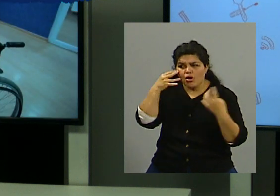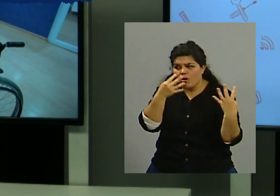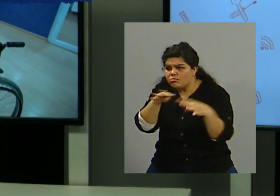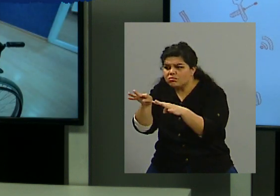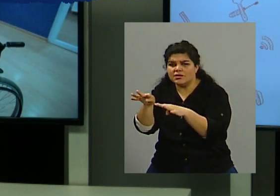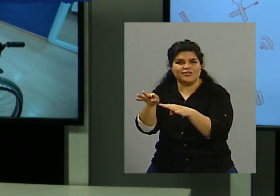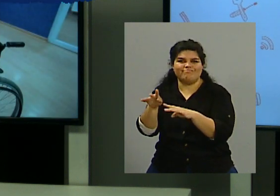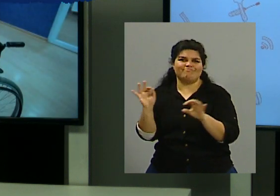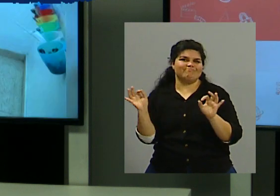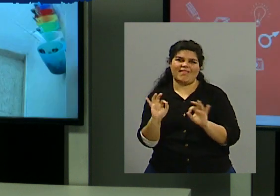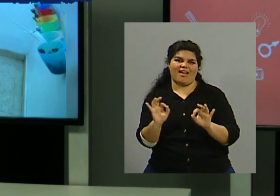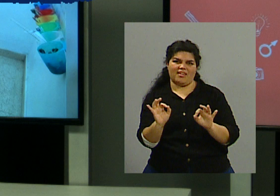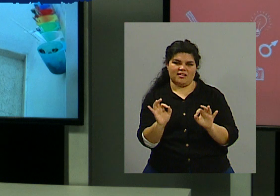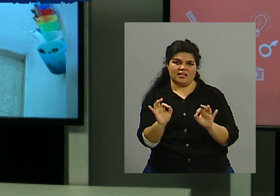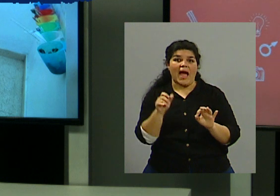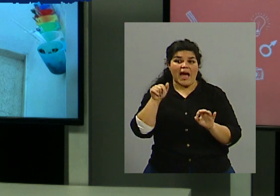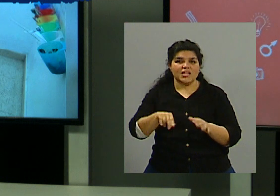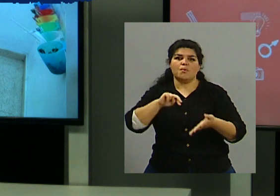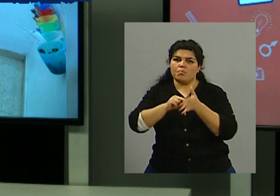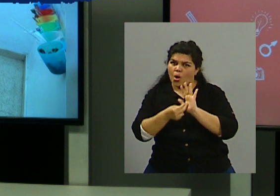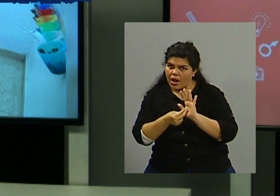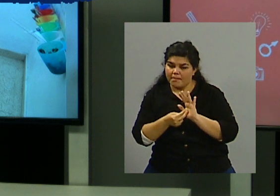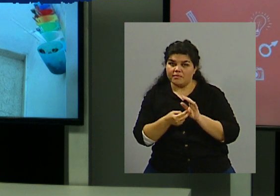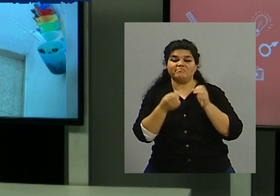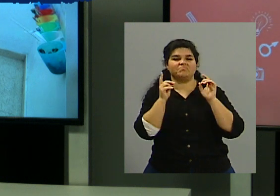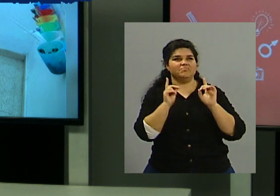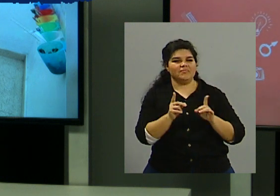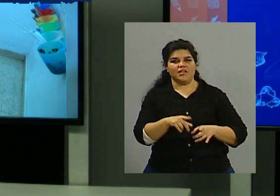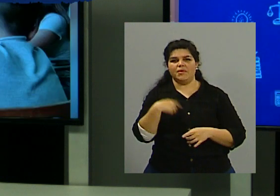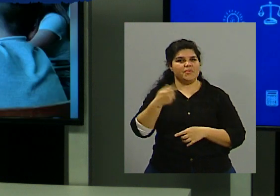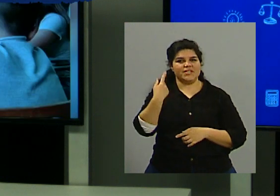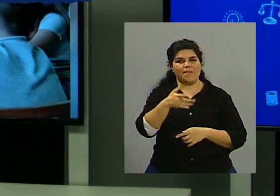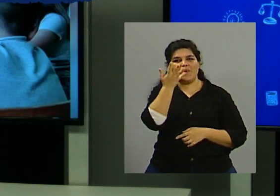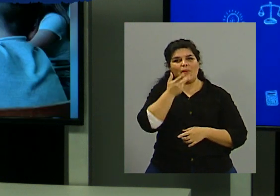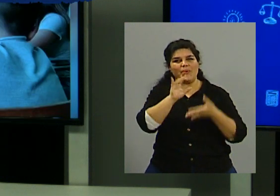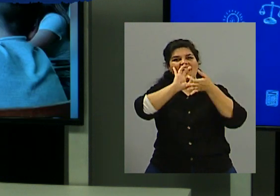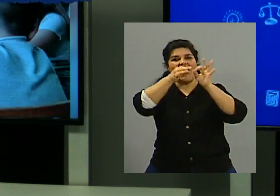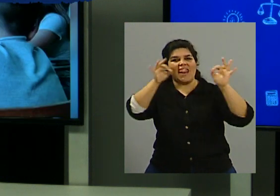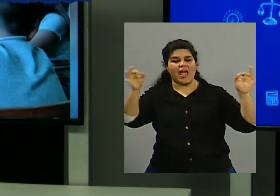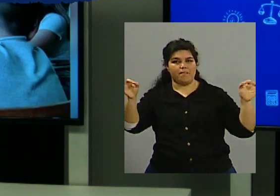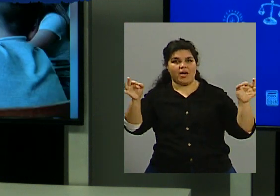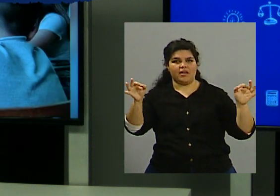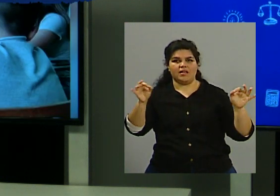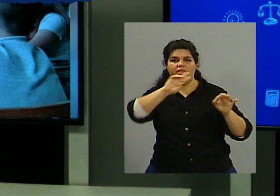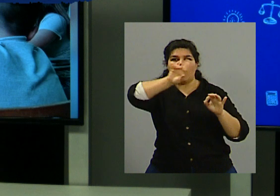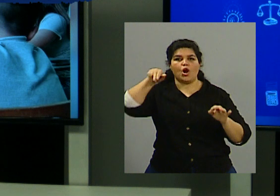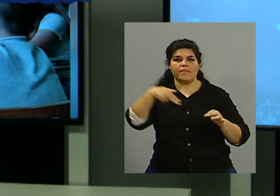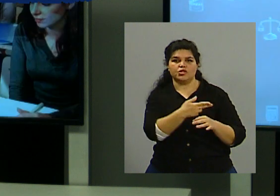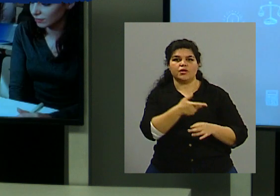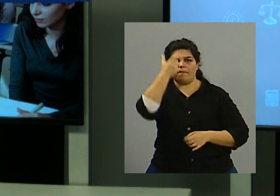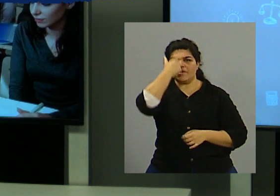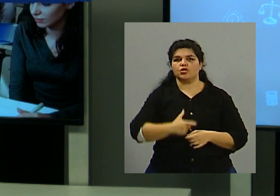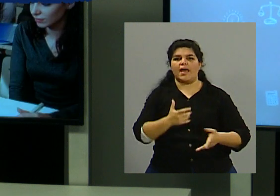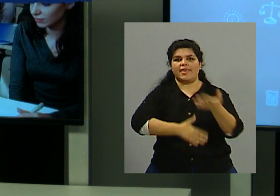esto a mí siempre me gusta traer una frase, el lema en realidad, de la Convención de las Personas con